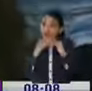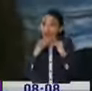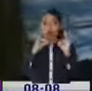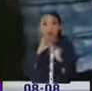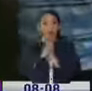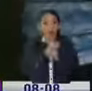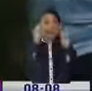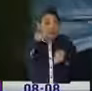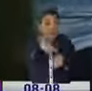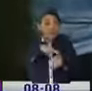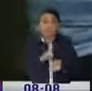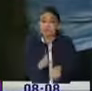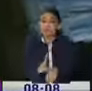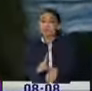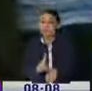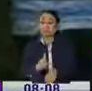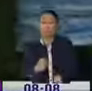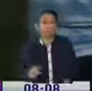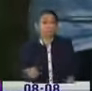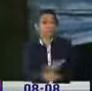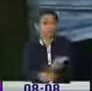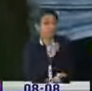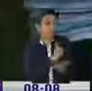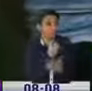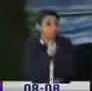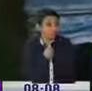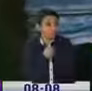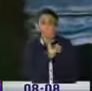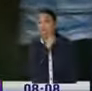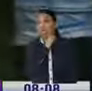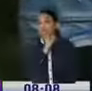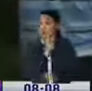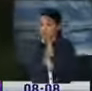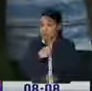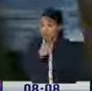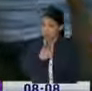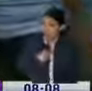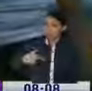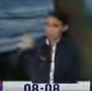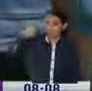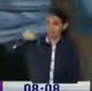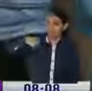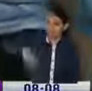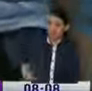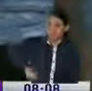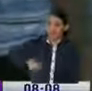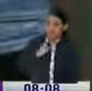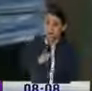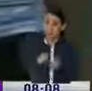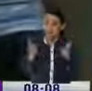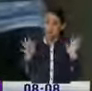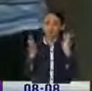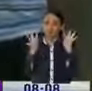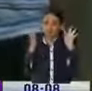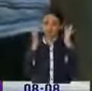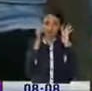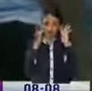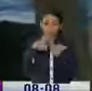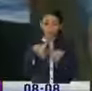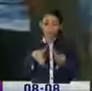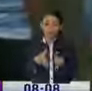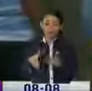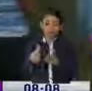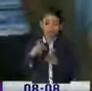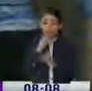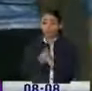madrugada. Me dicen que ha habido cantidad de asaltos precisamente porque tenemos aquí hay varios matorrales también por el mal estado en el que se encuentra